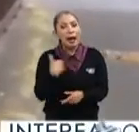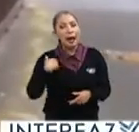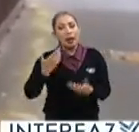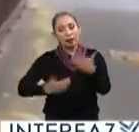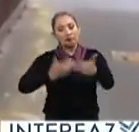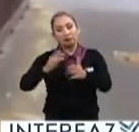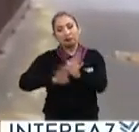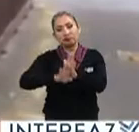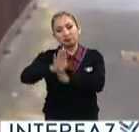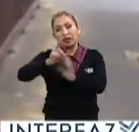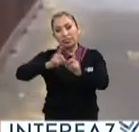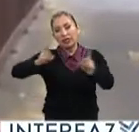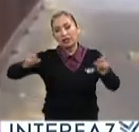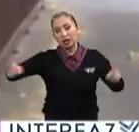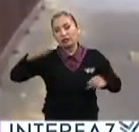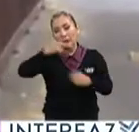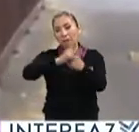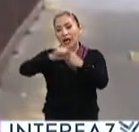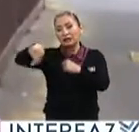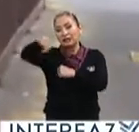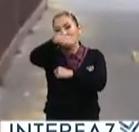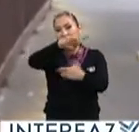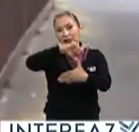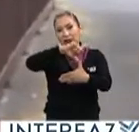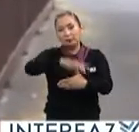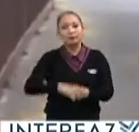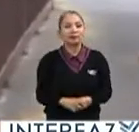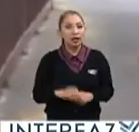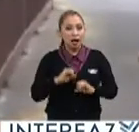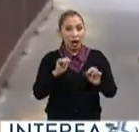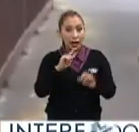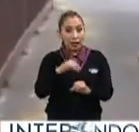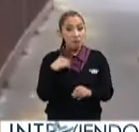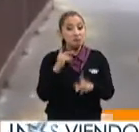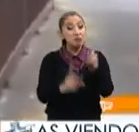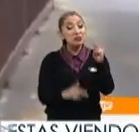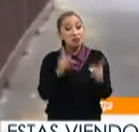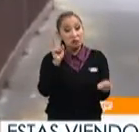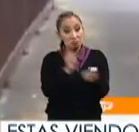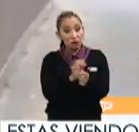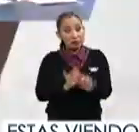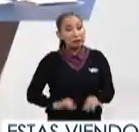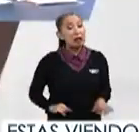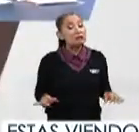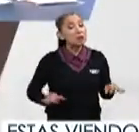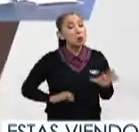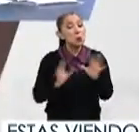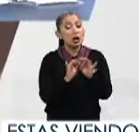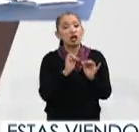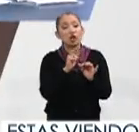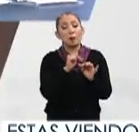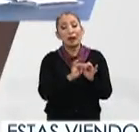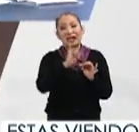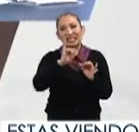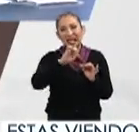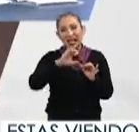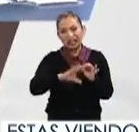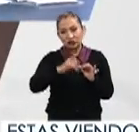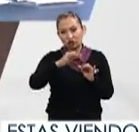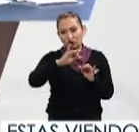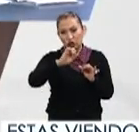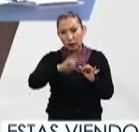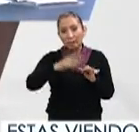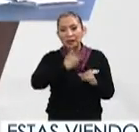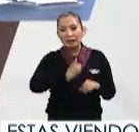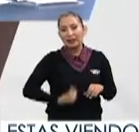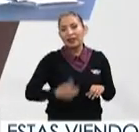el desarrollo de este aspecto en los países de Latinoamérica. Así es, Ana Cris, en verdad charlas muy interesantes. Va a estar Robert Jackson,